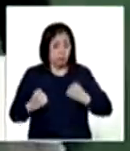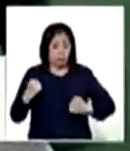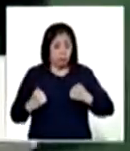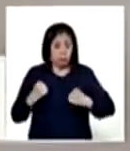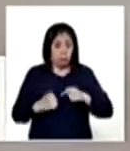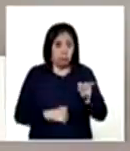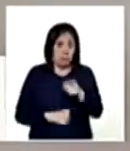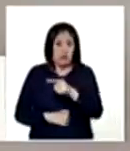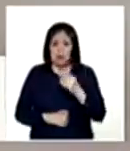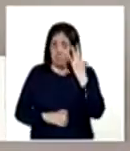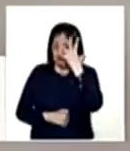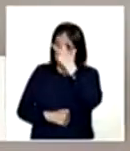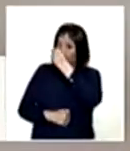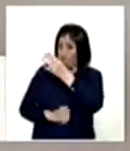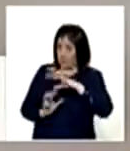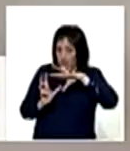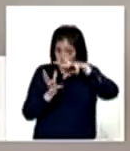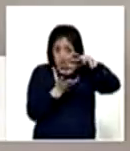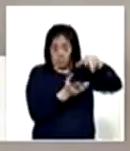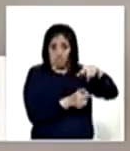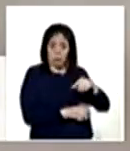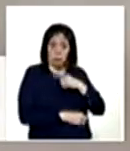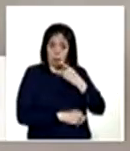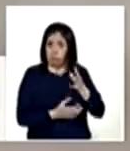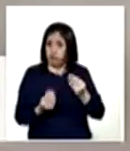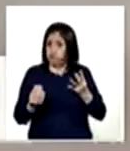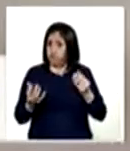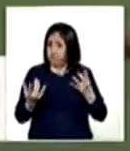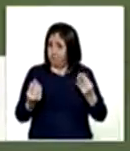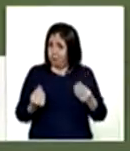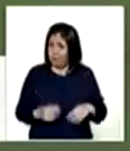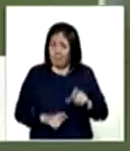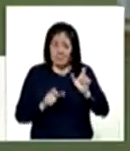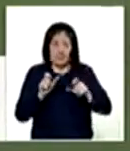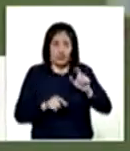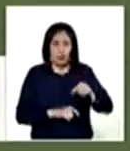más bella del mundo ya cuenta con miles de seguidores en su cuenta de Instagram.